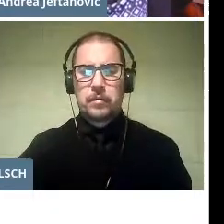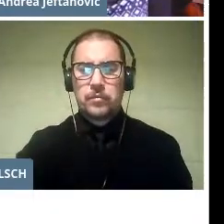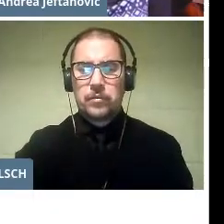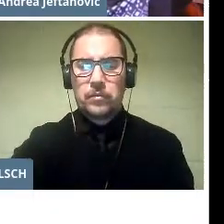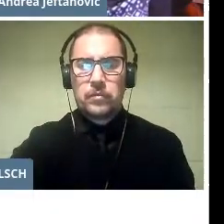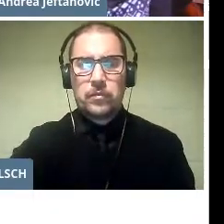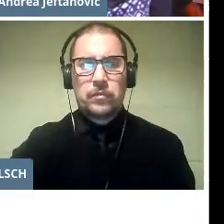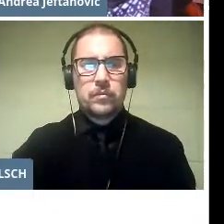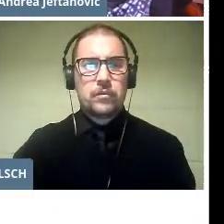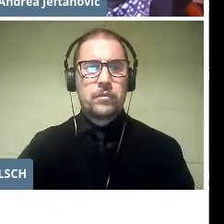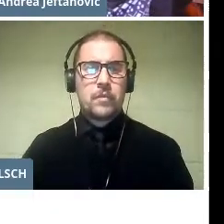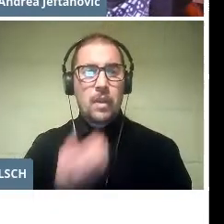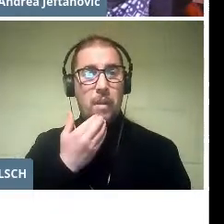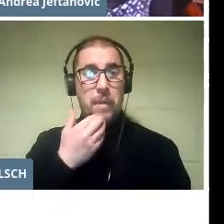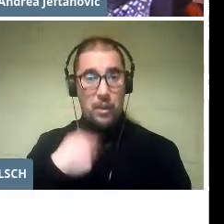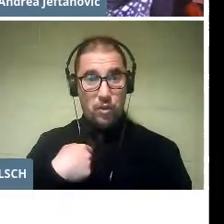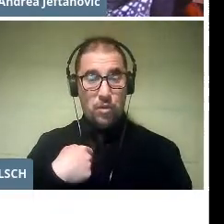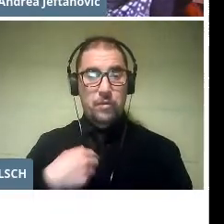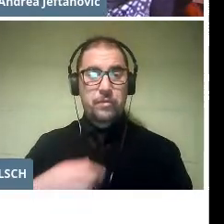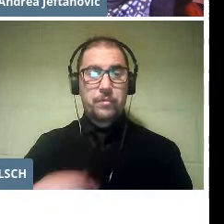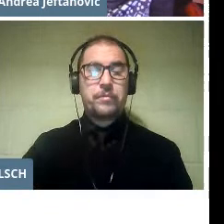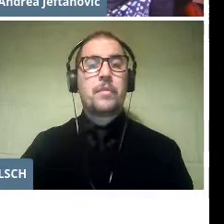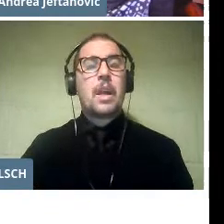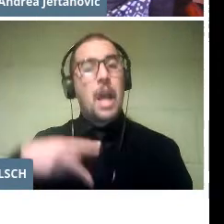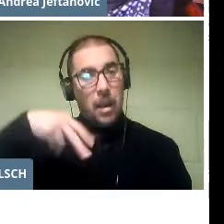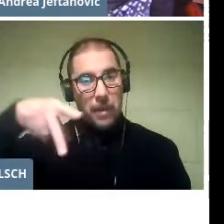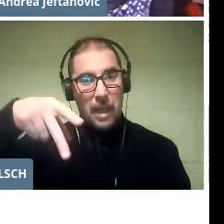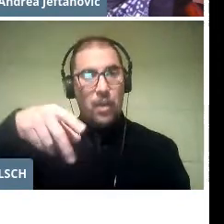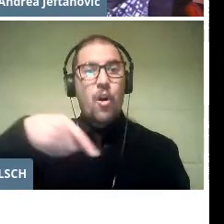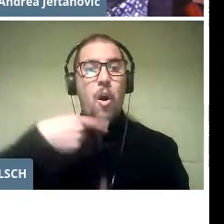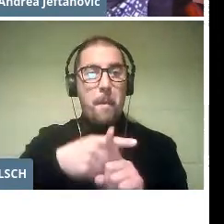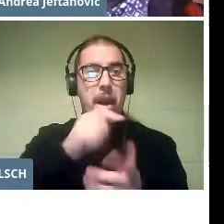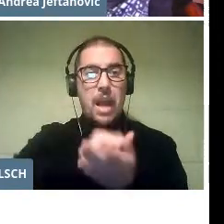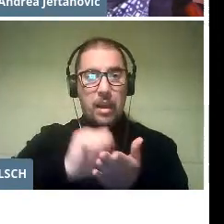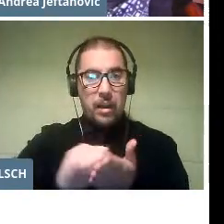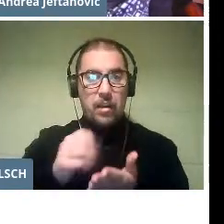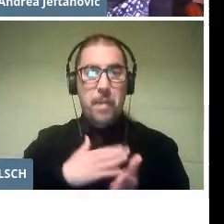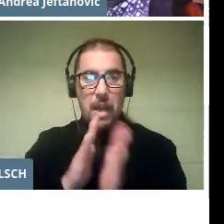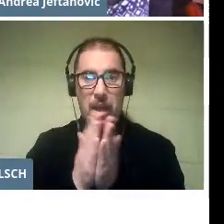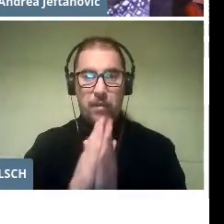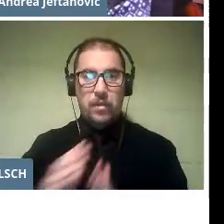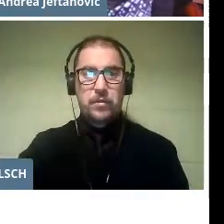También yo he sido una autora que ha caminado para escribir algunos de mis libros.